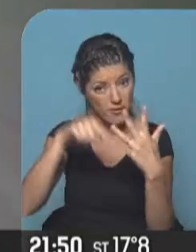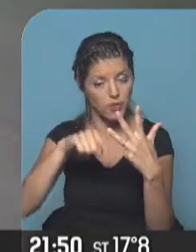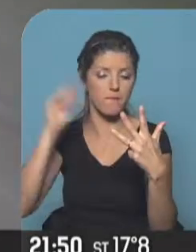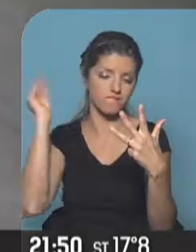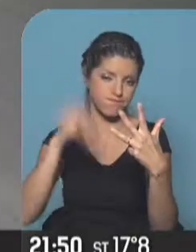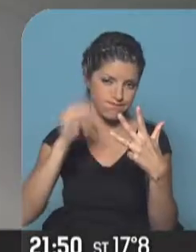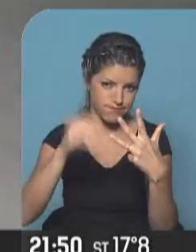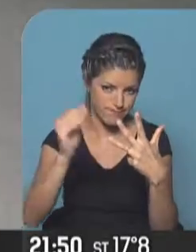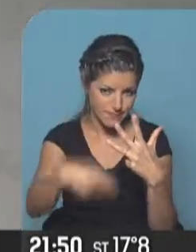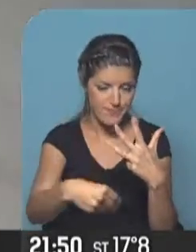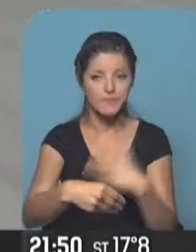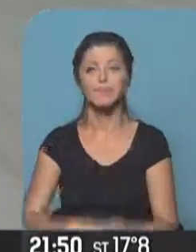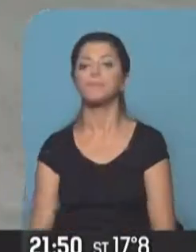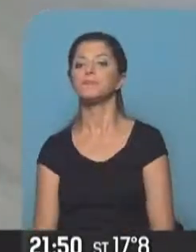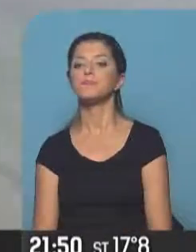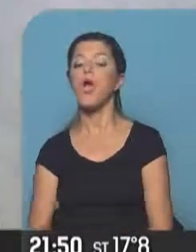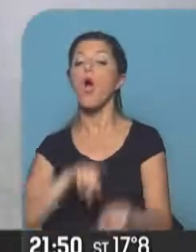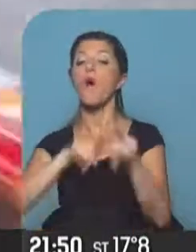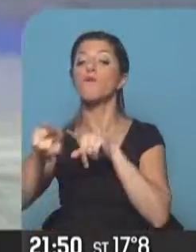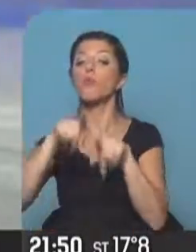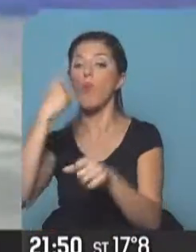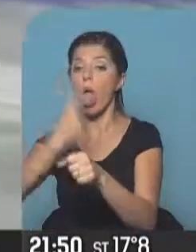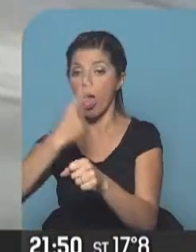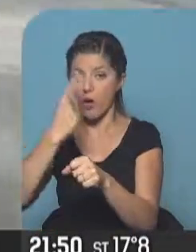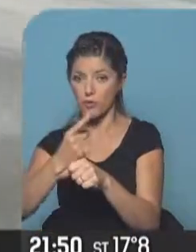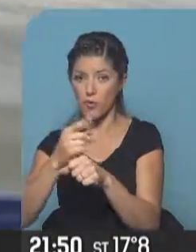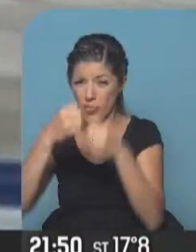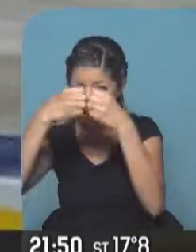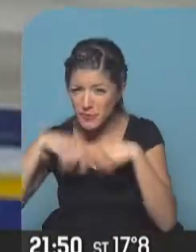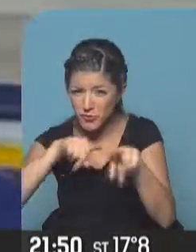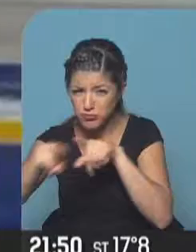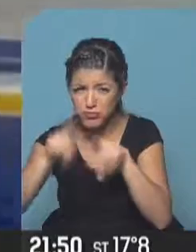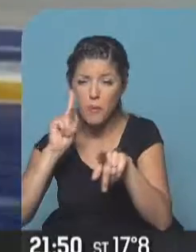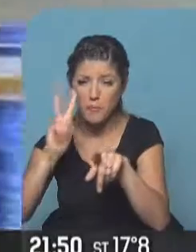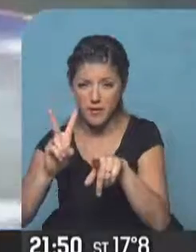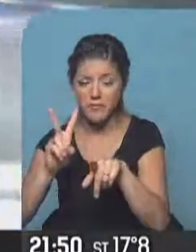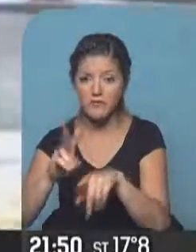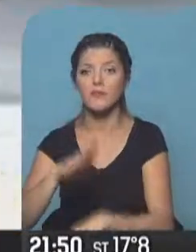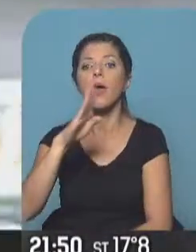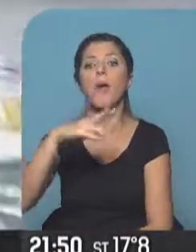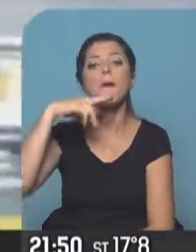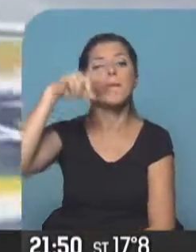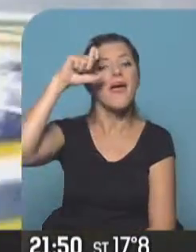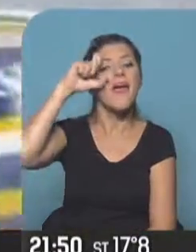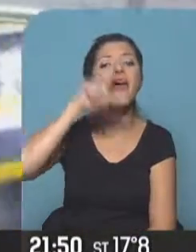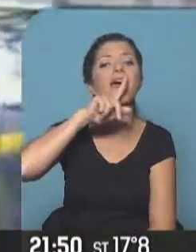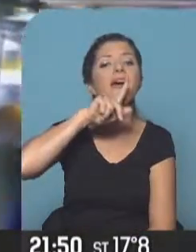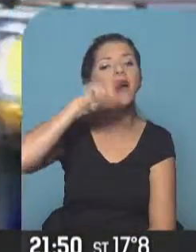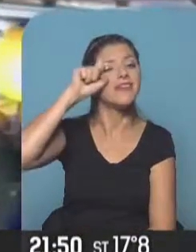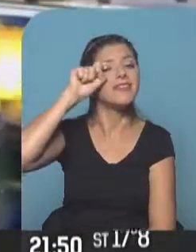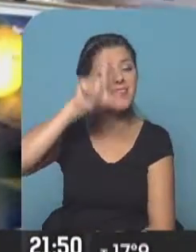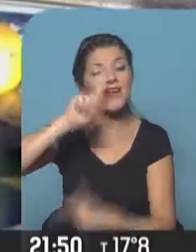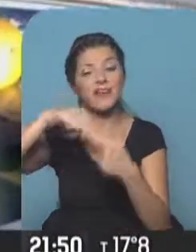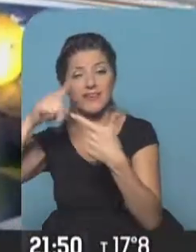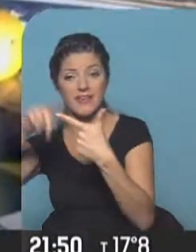Championship. Y en la Fórmula 1, en el arranque en Singapur, este palazo se pegaron Sebastián Vettel y Kimi Raikkonen